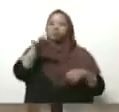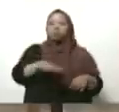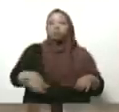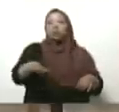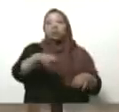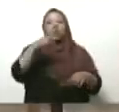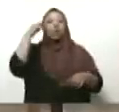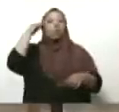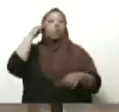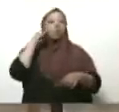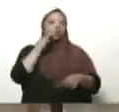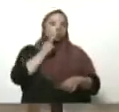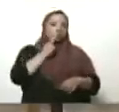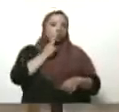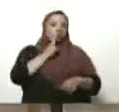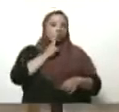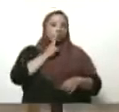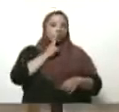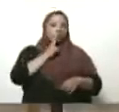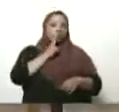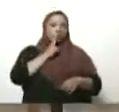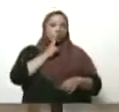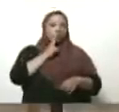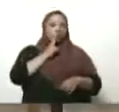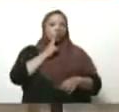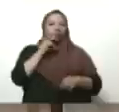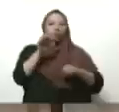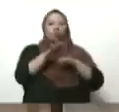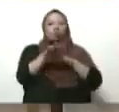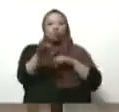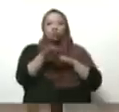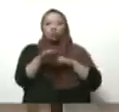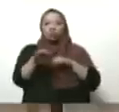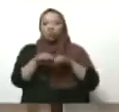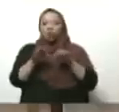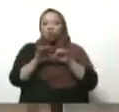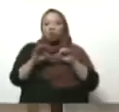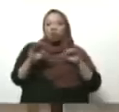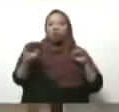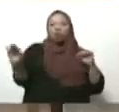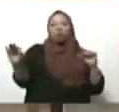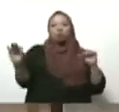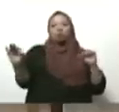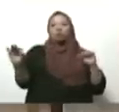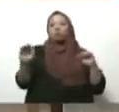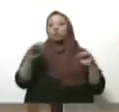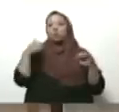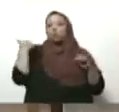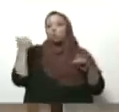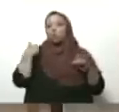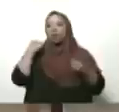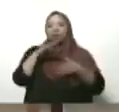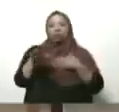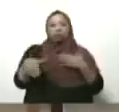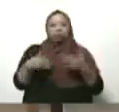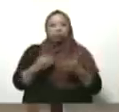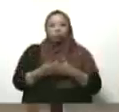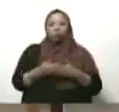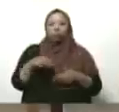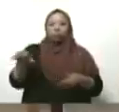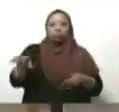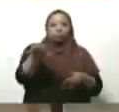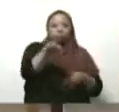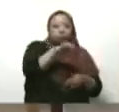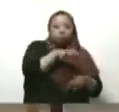bolívar no solo de los municipios más apartados vamos a ir desde los municipios más apartados hasta llegar